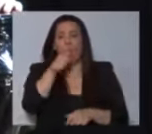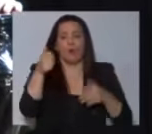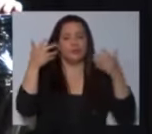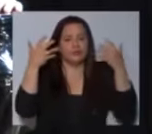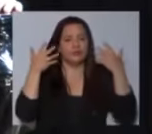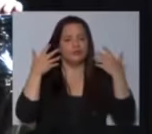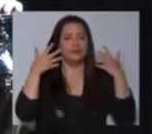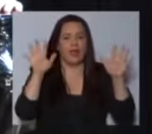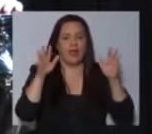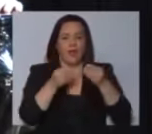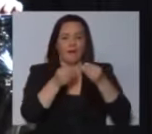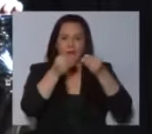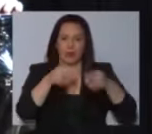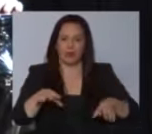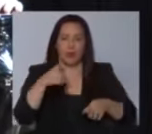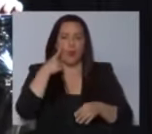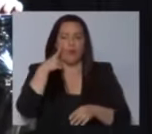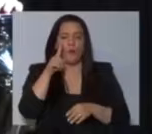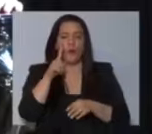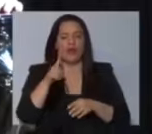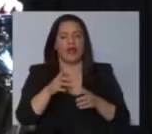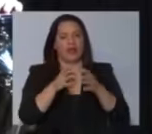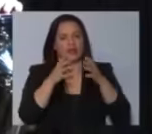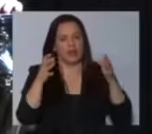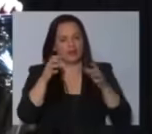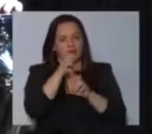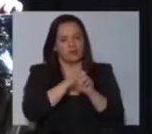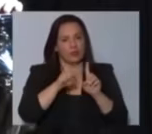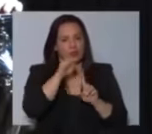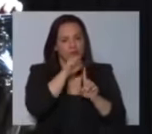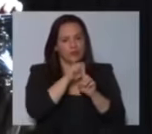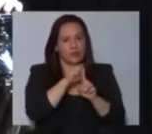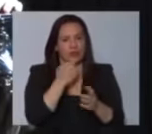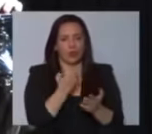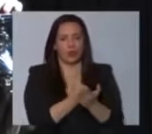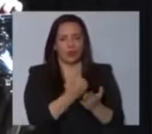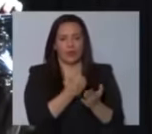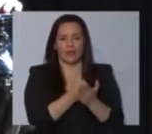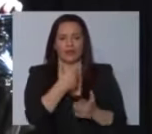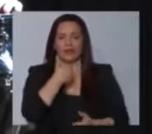perdido a raíz de la grave situación económica que atraviesa Costa Rica.